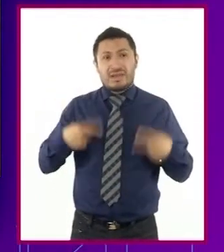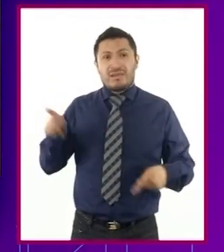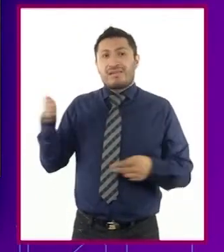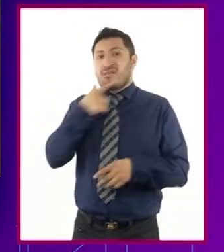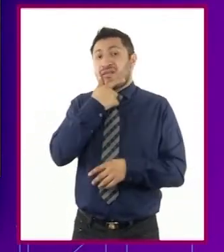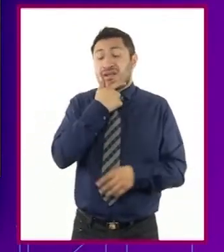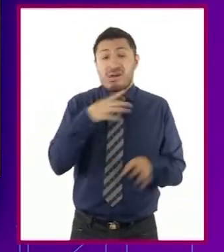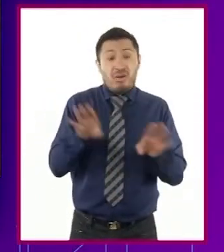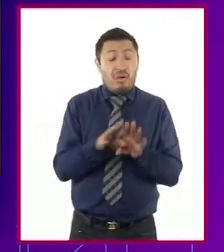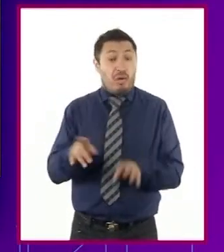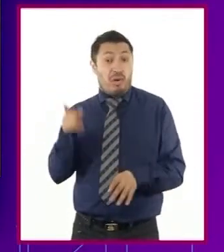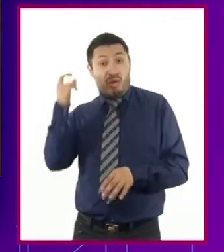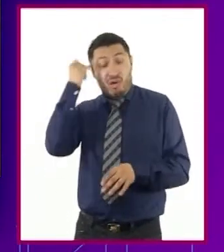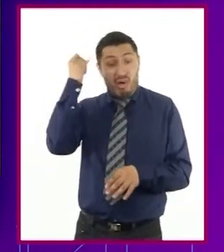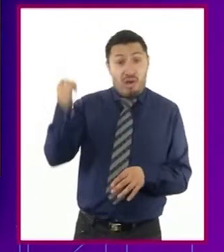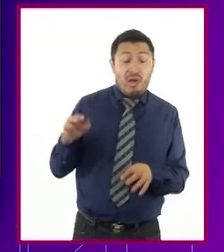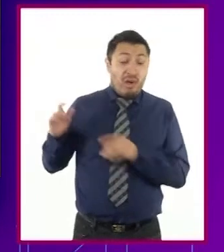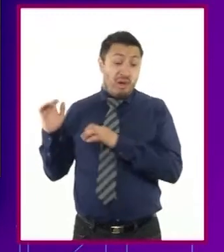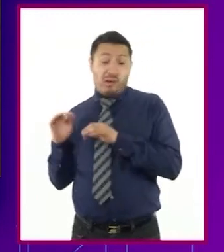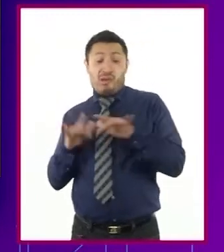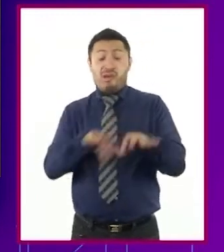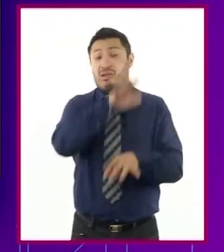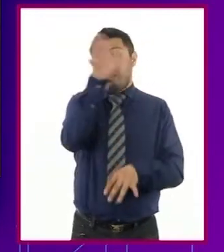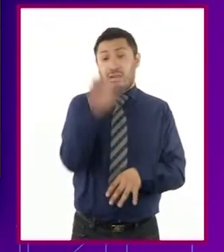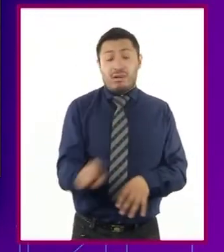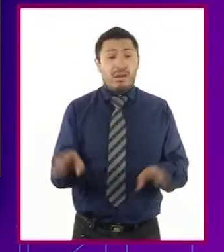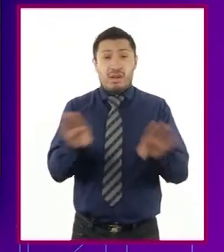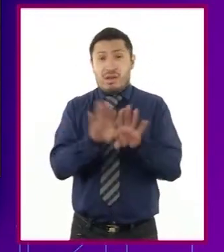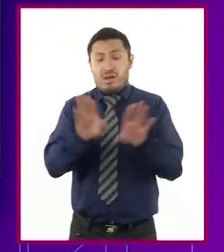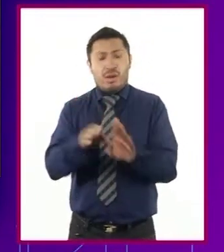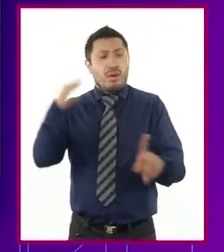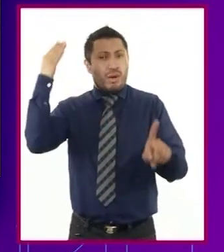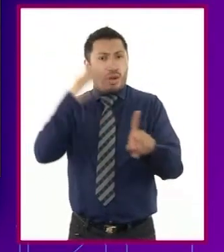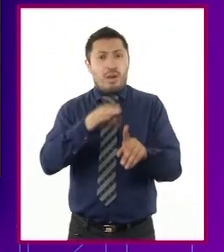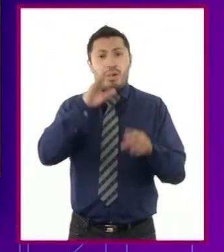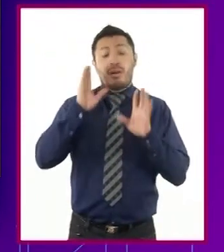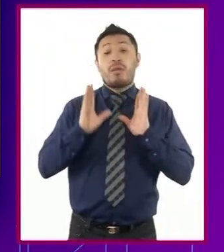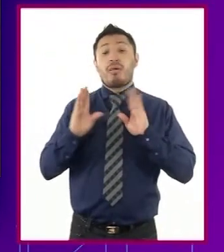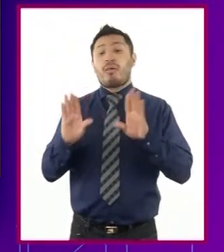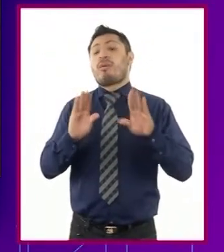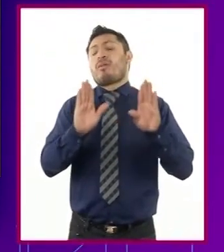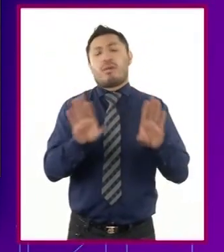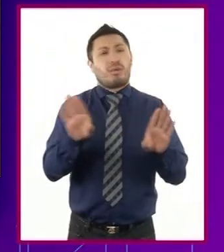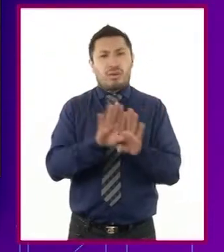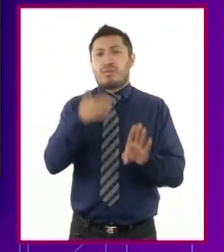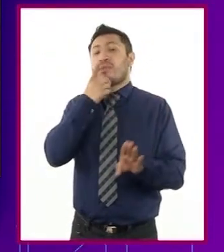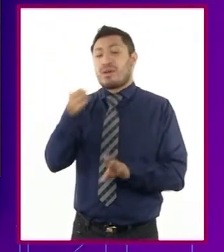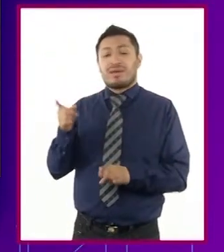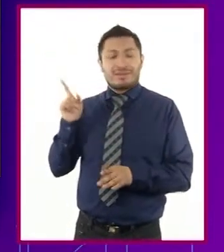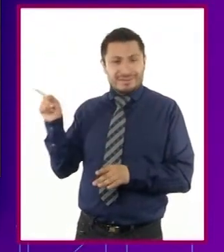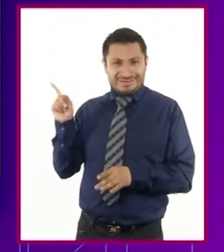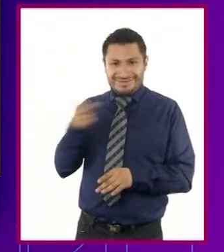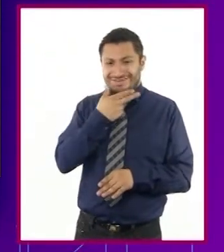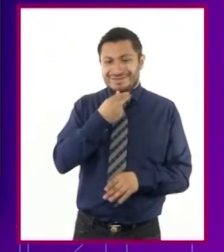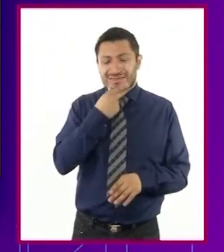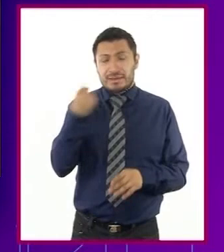justificaban argumentando que la colonización de África era una misión civilizadora, como lo declaró Joseph Chamberlain